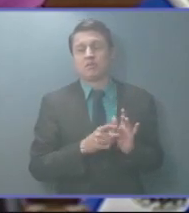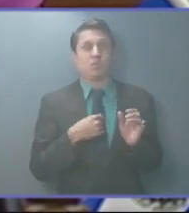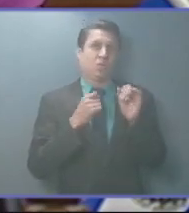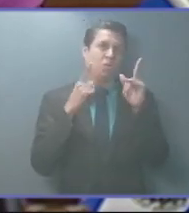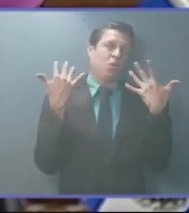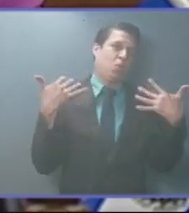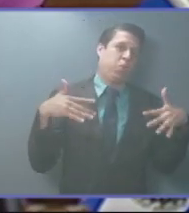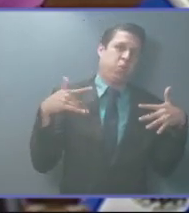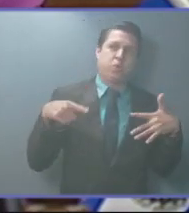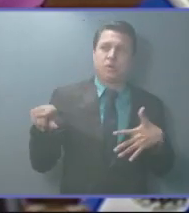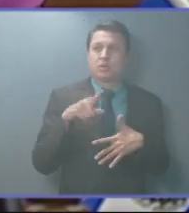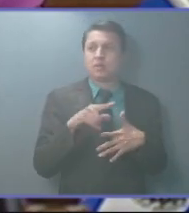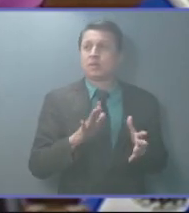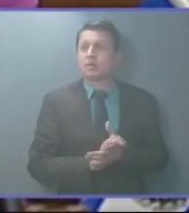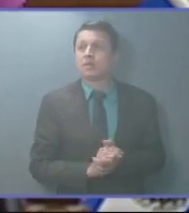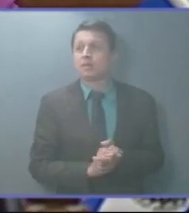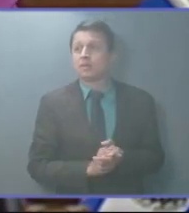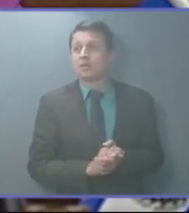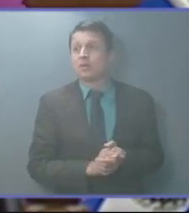realmente